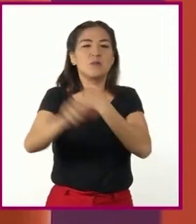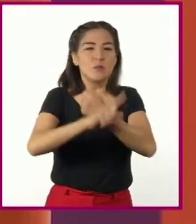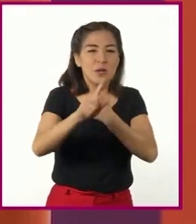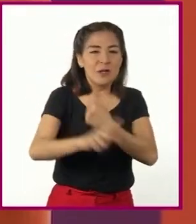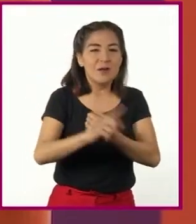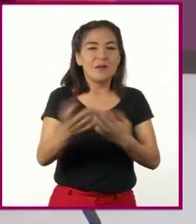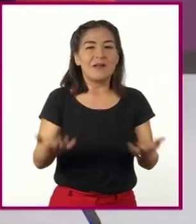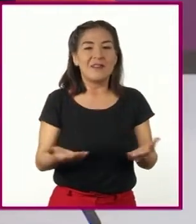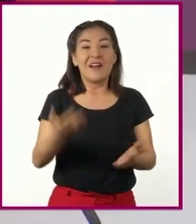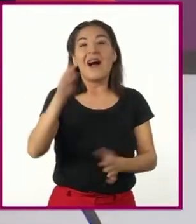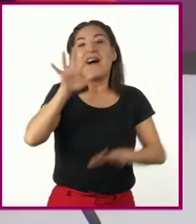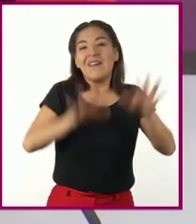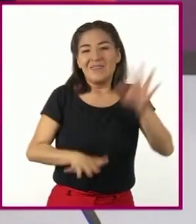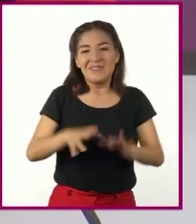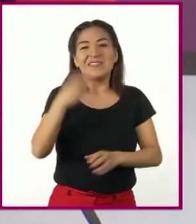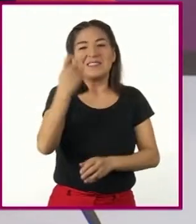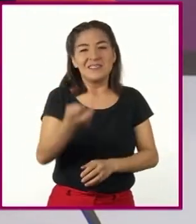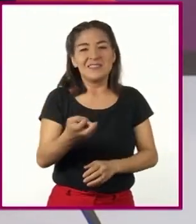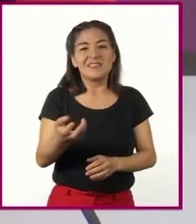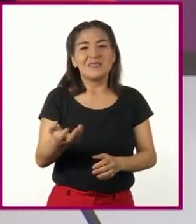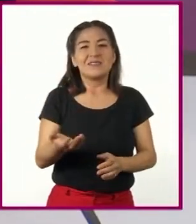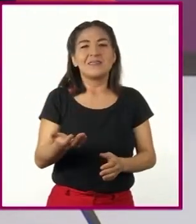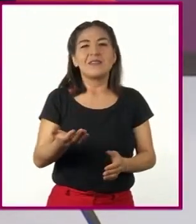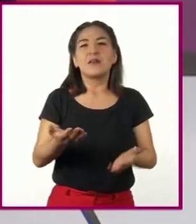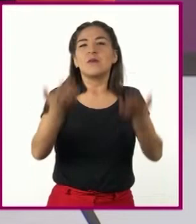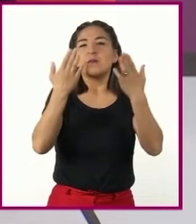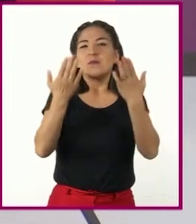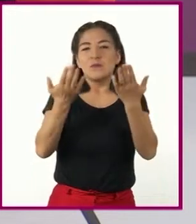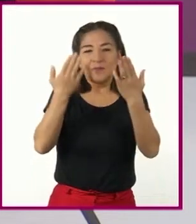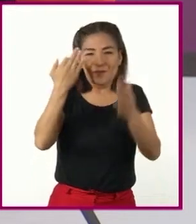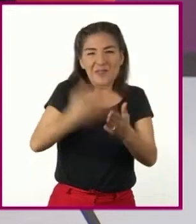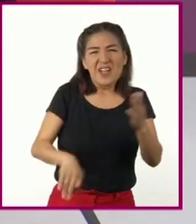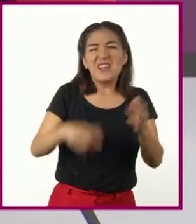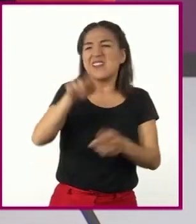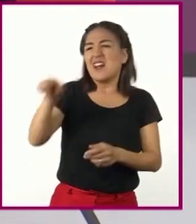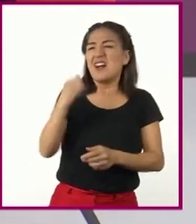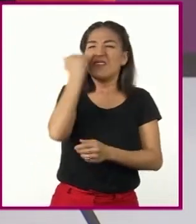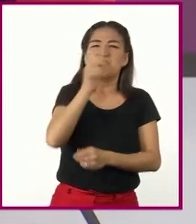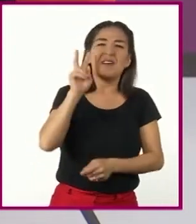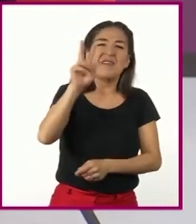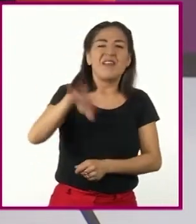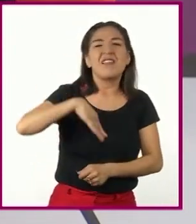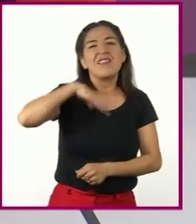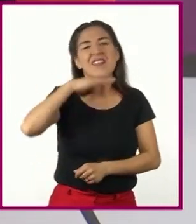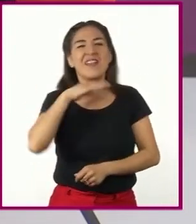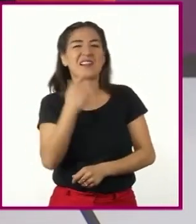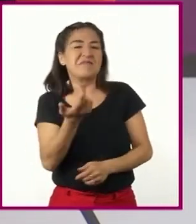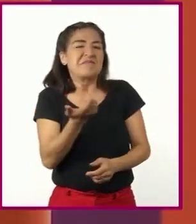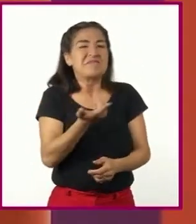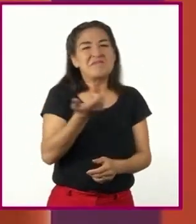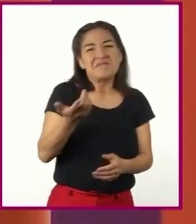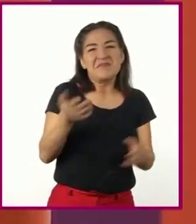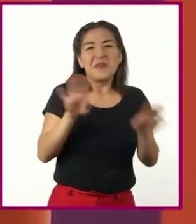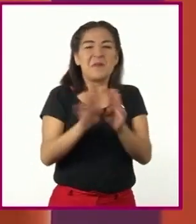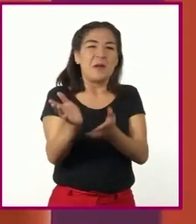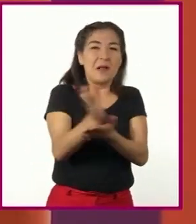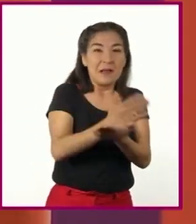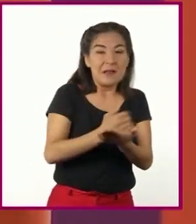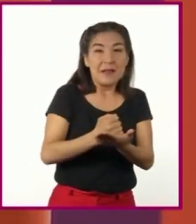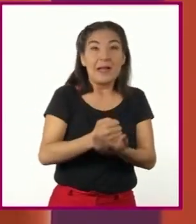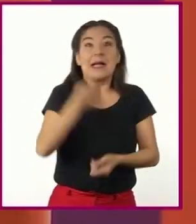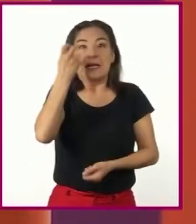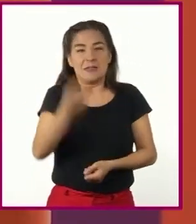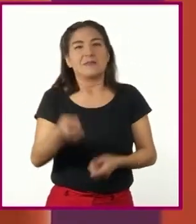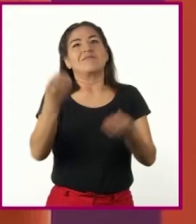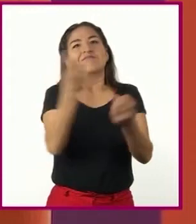problemas, que muchas veces son como sin sentido para los alumnos, ¿no? Entonces yo creo que eso sería como